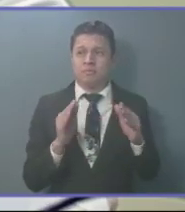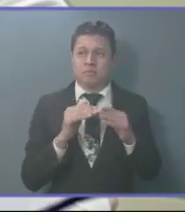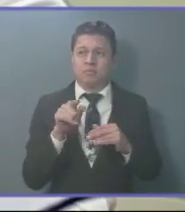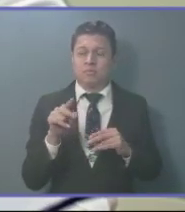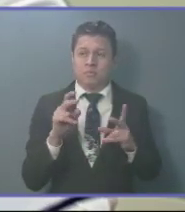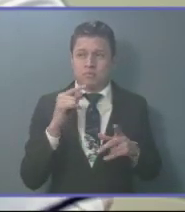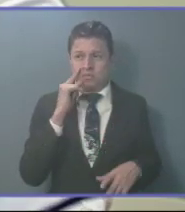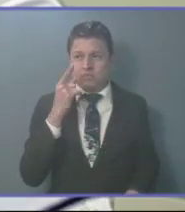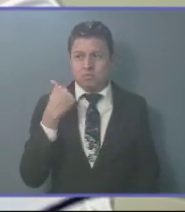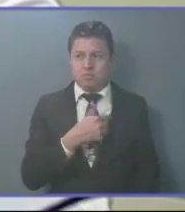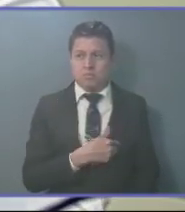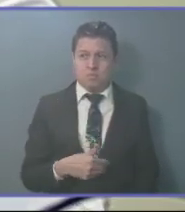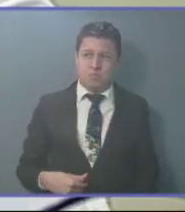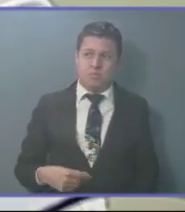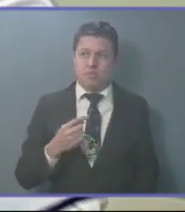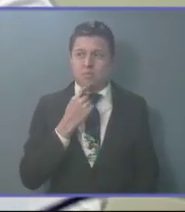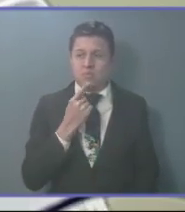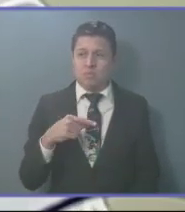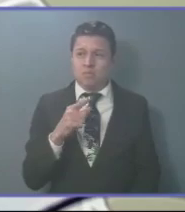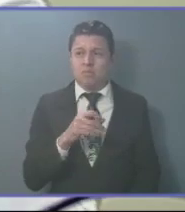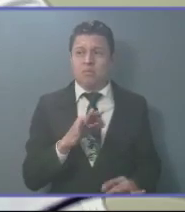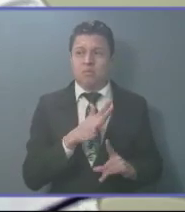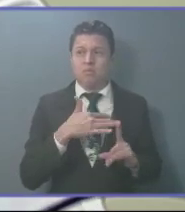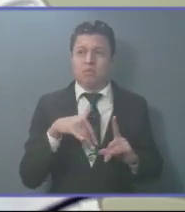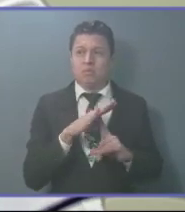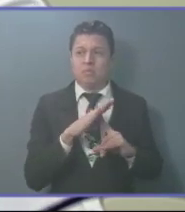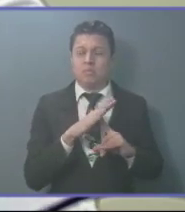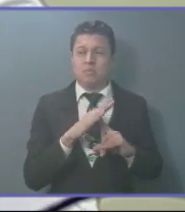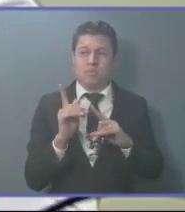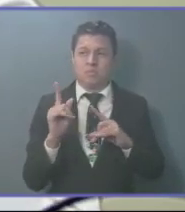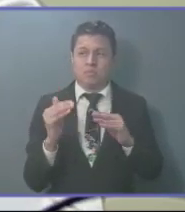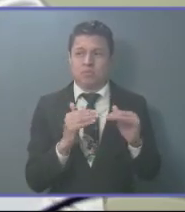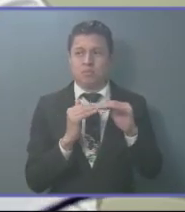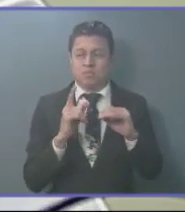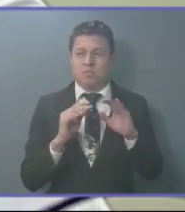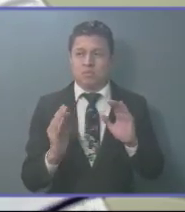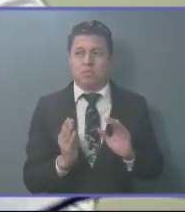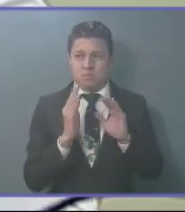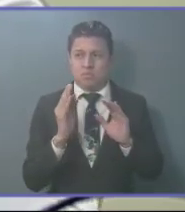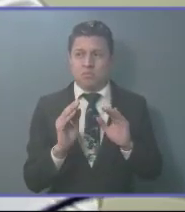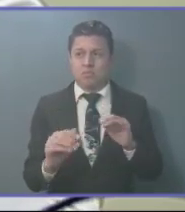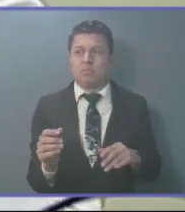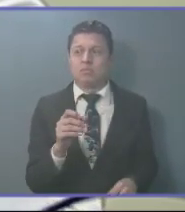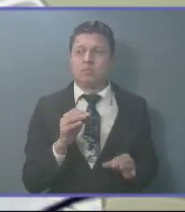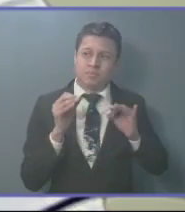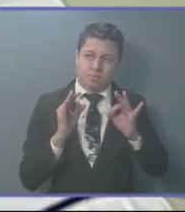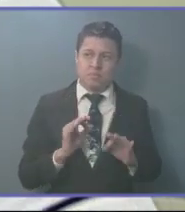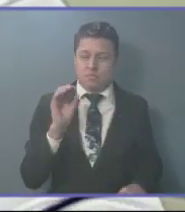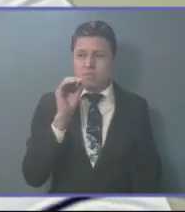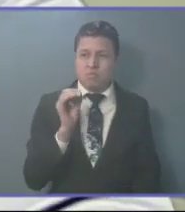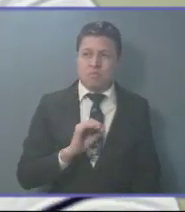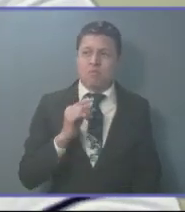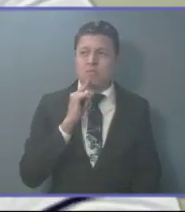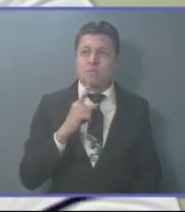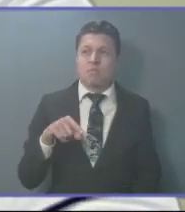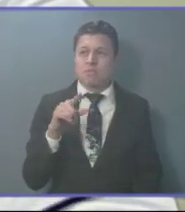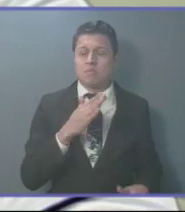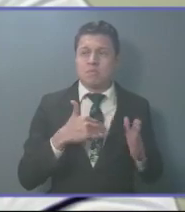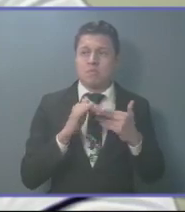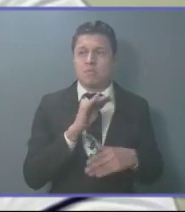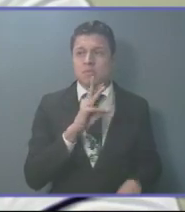esto, presidente, quienes estaban en condiciones de desigualdades para afrontar la cuarentena obligatoria son más